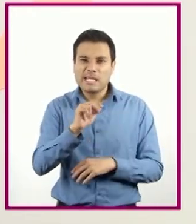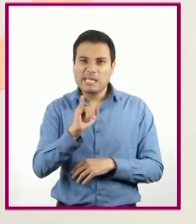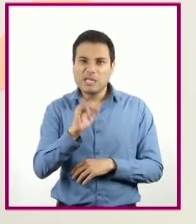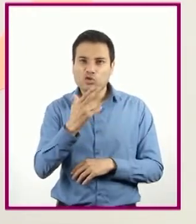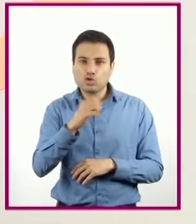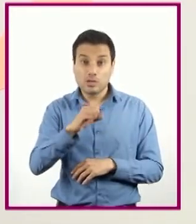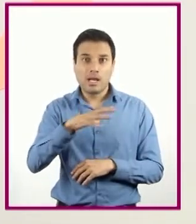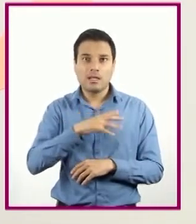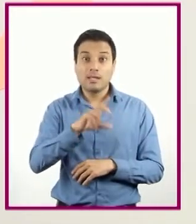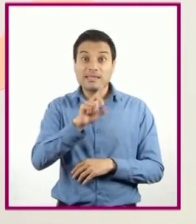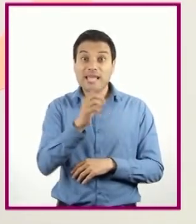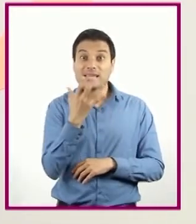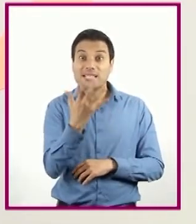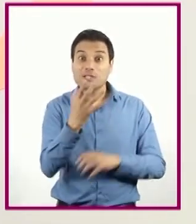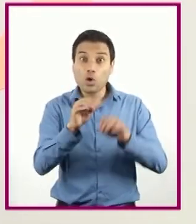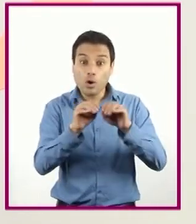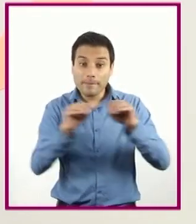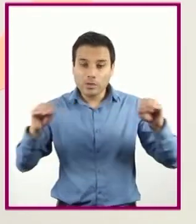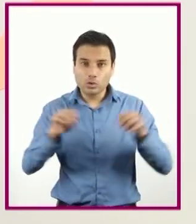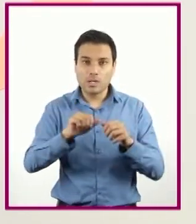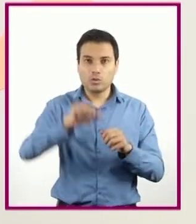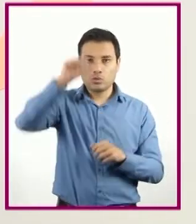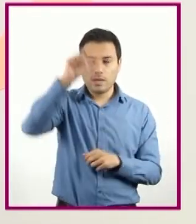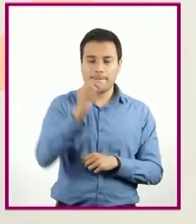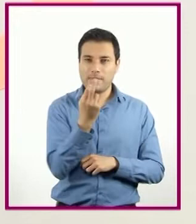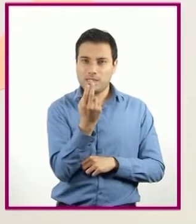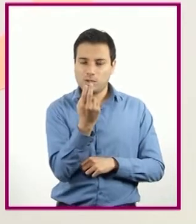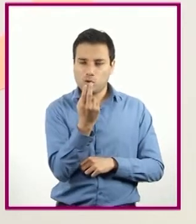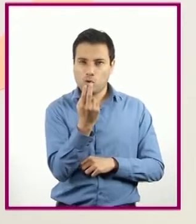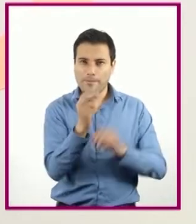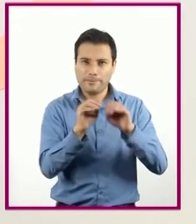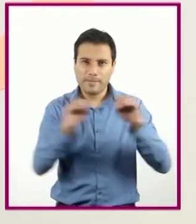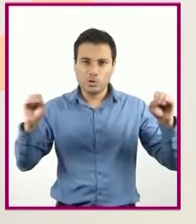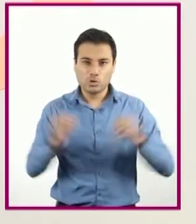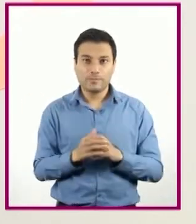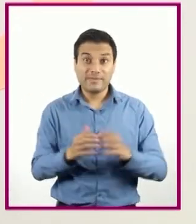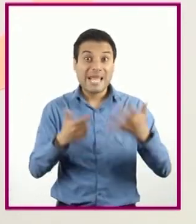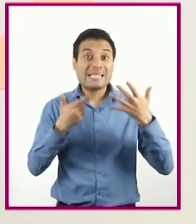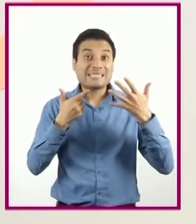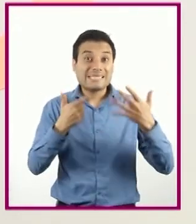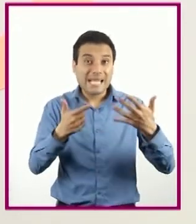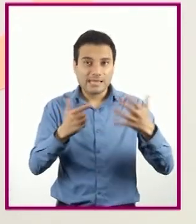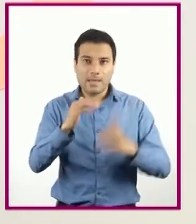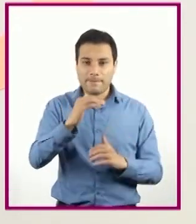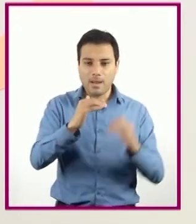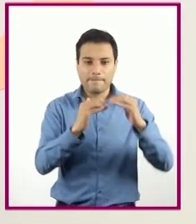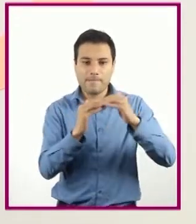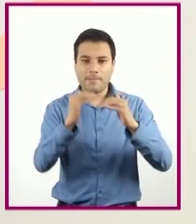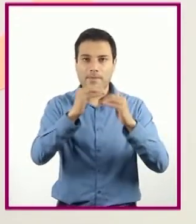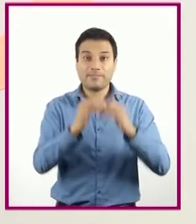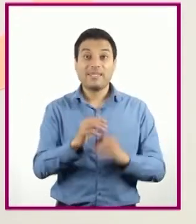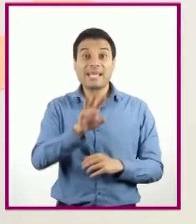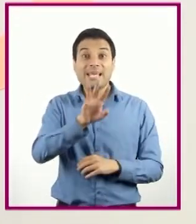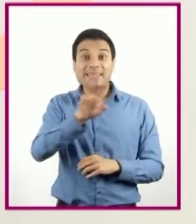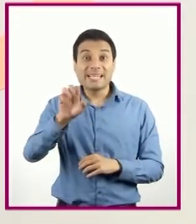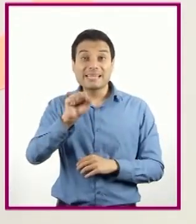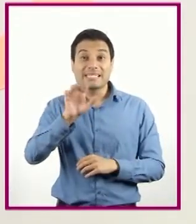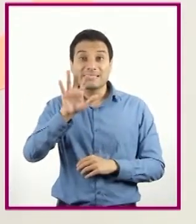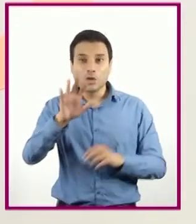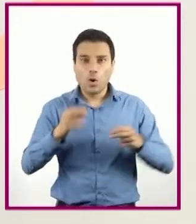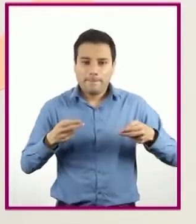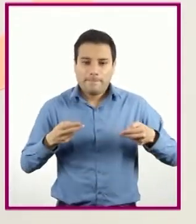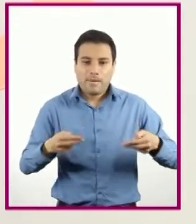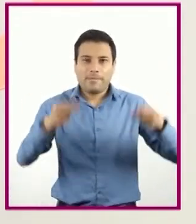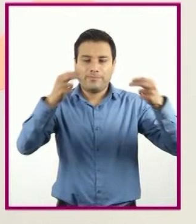35 metros y una altura de 25 metros y 7 cuerpos. Tiene 365 nichos que mantienen